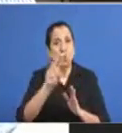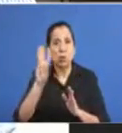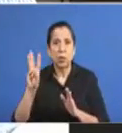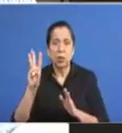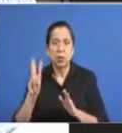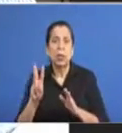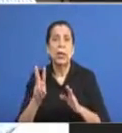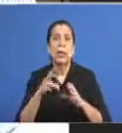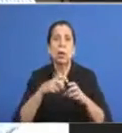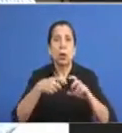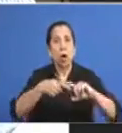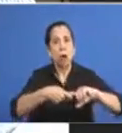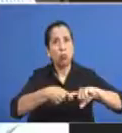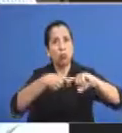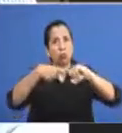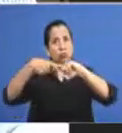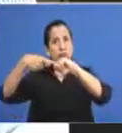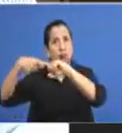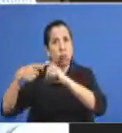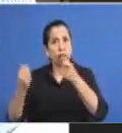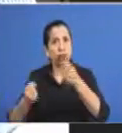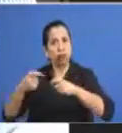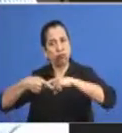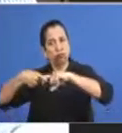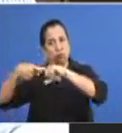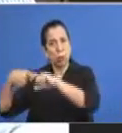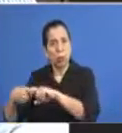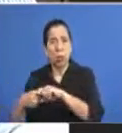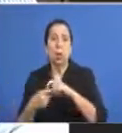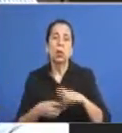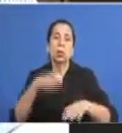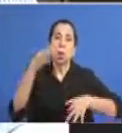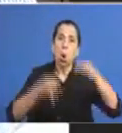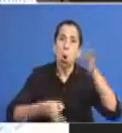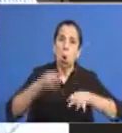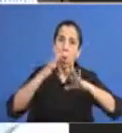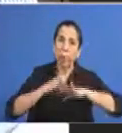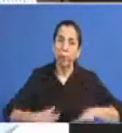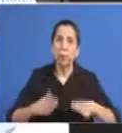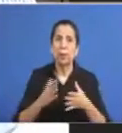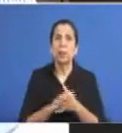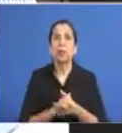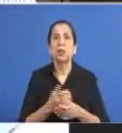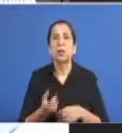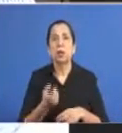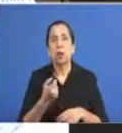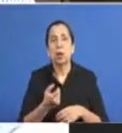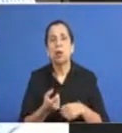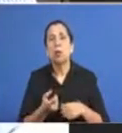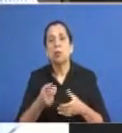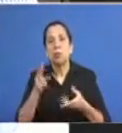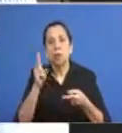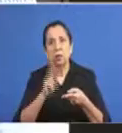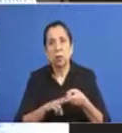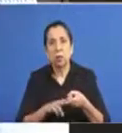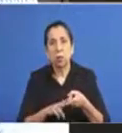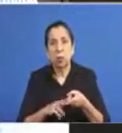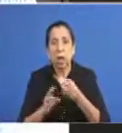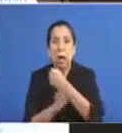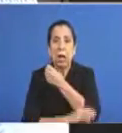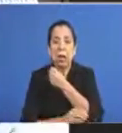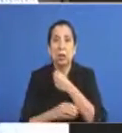grúa, se le está llevando al juez de paz y tiene la infracción de tránsito por incumplir. Sí, y la